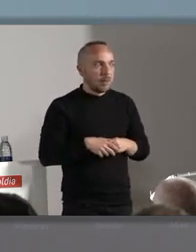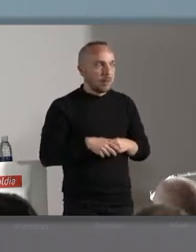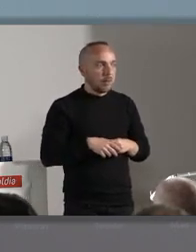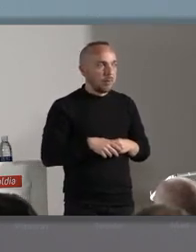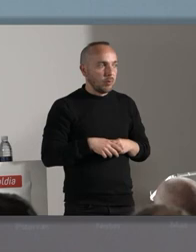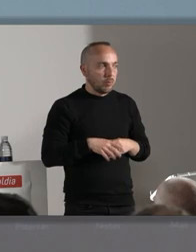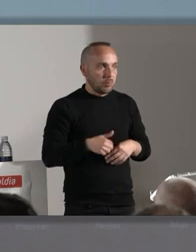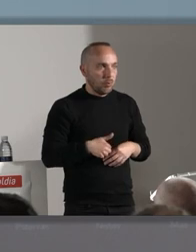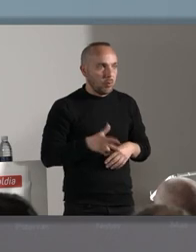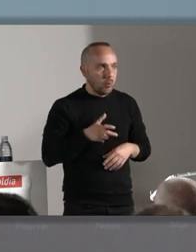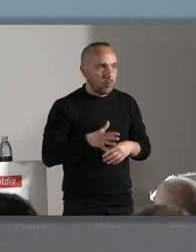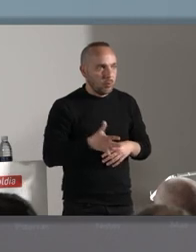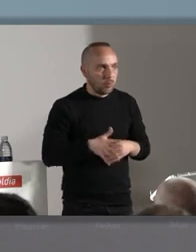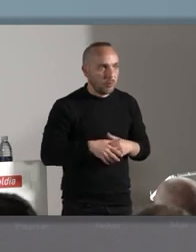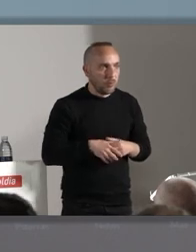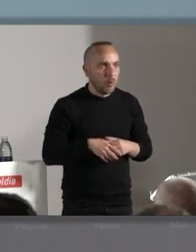Disculpad que tengo que